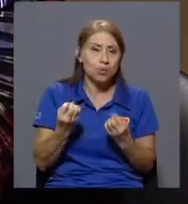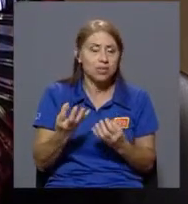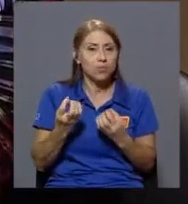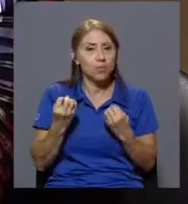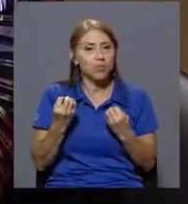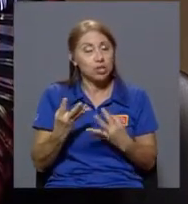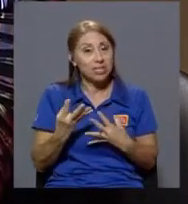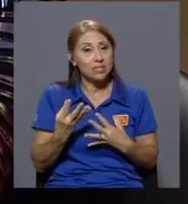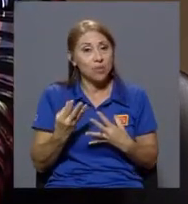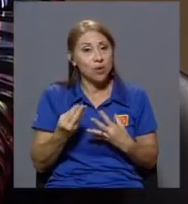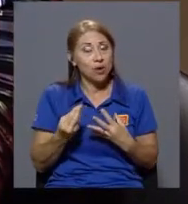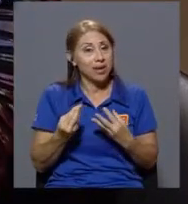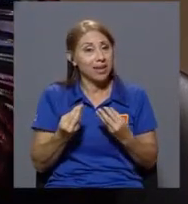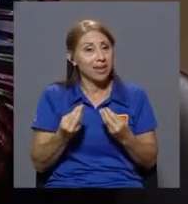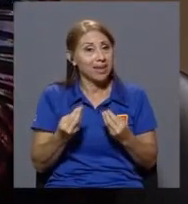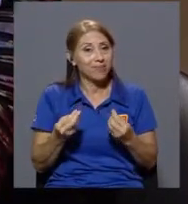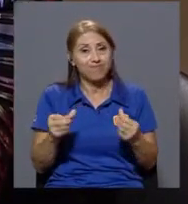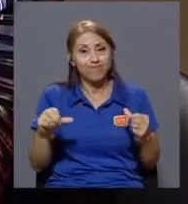que perder